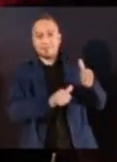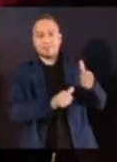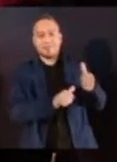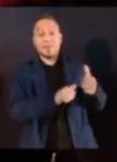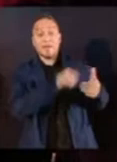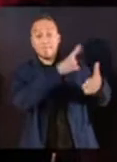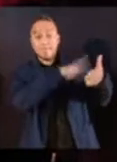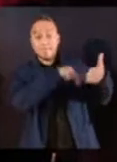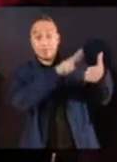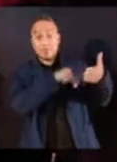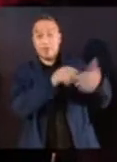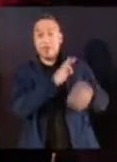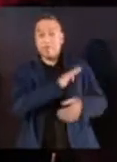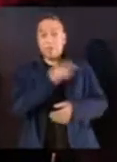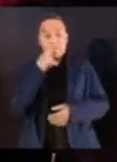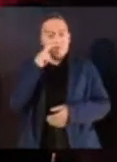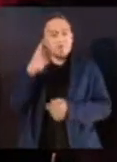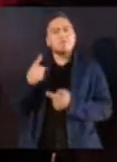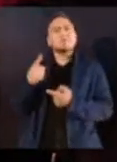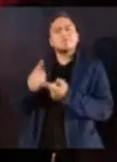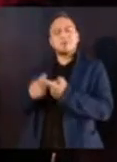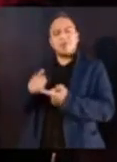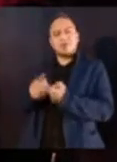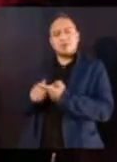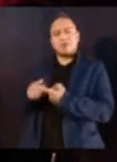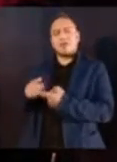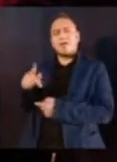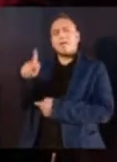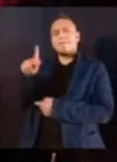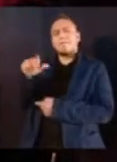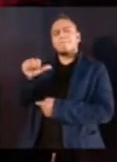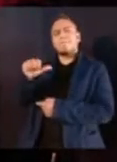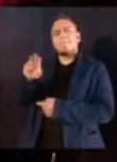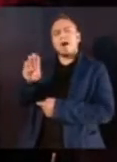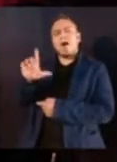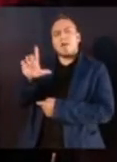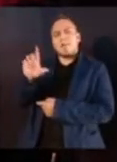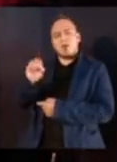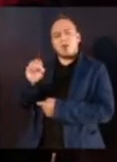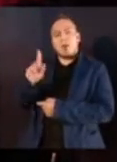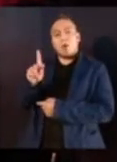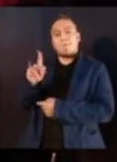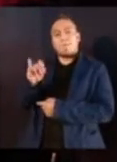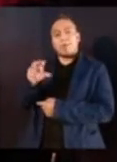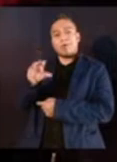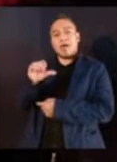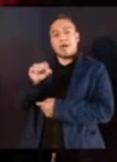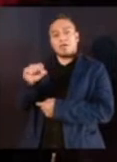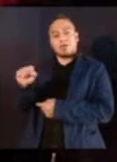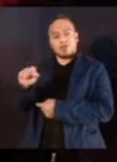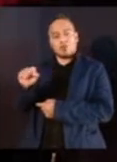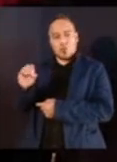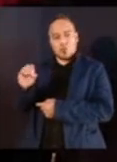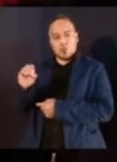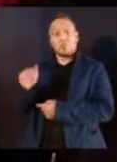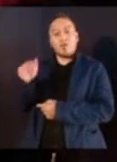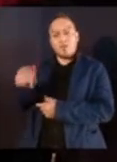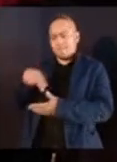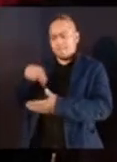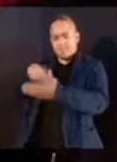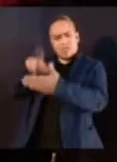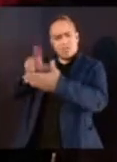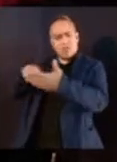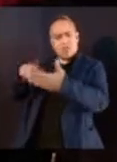Pablo Picasso pintó ese famoso cuadro, Las señoritas de Aviñón, Le Demoiselles d'Avignon,